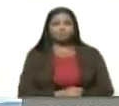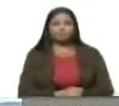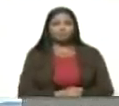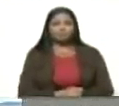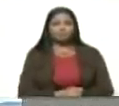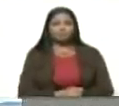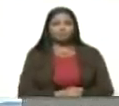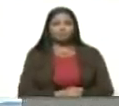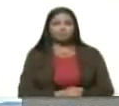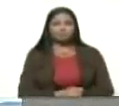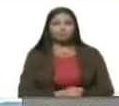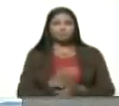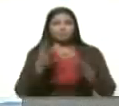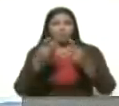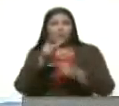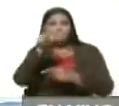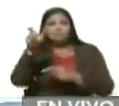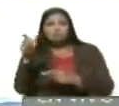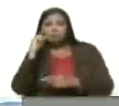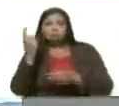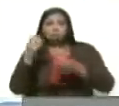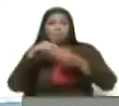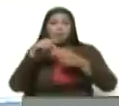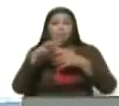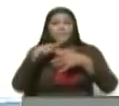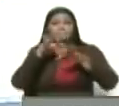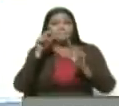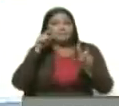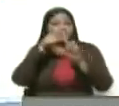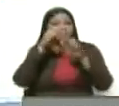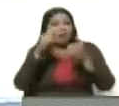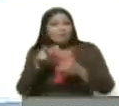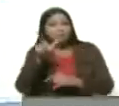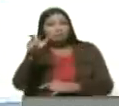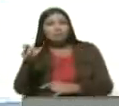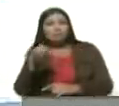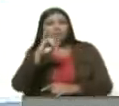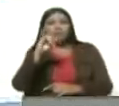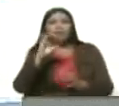Una cantidad de compañeros que estuvieron, pero en el caso específico de Jesús hago mención.